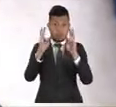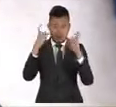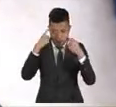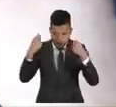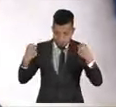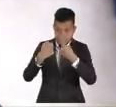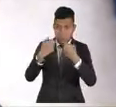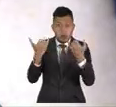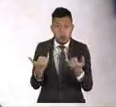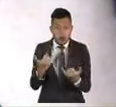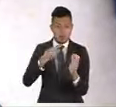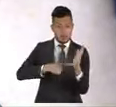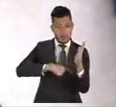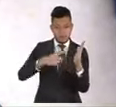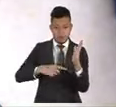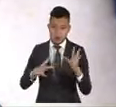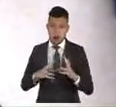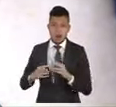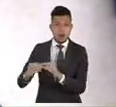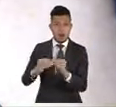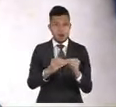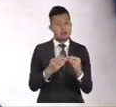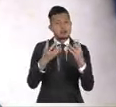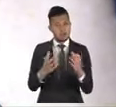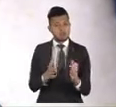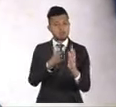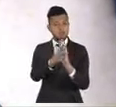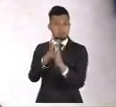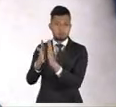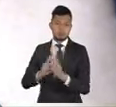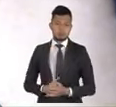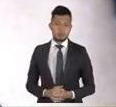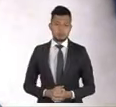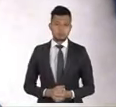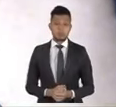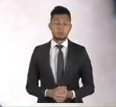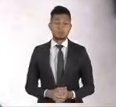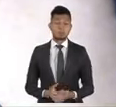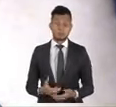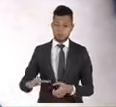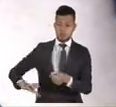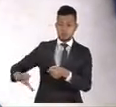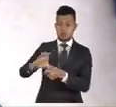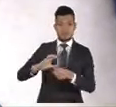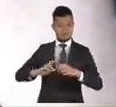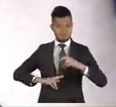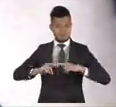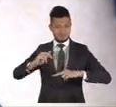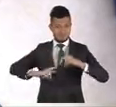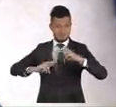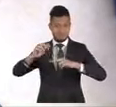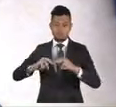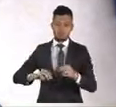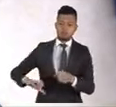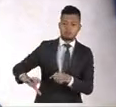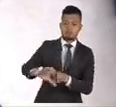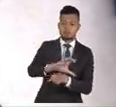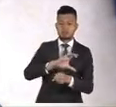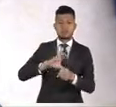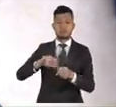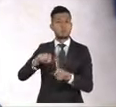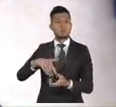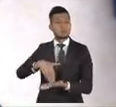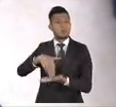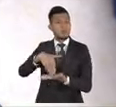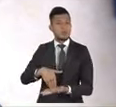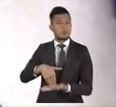hoy. En primer lugar, la construcción de ciudad desde una